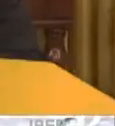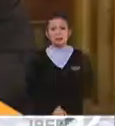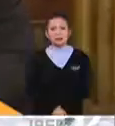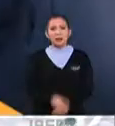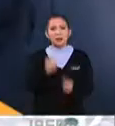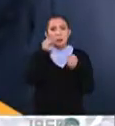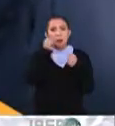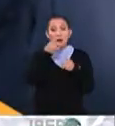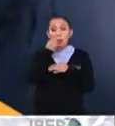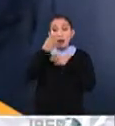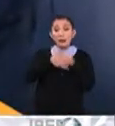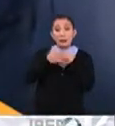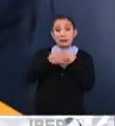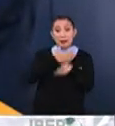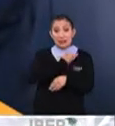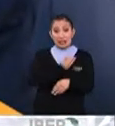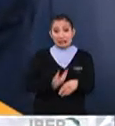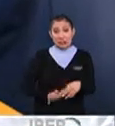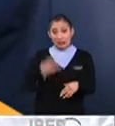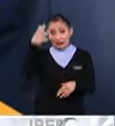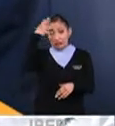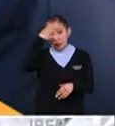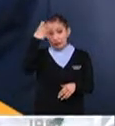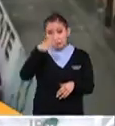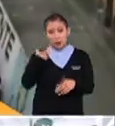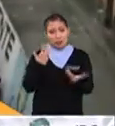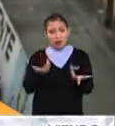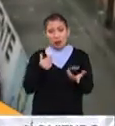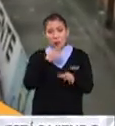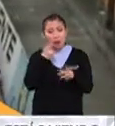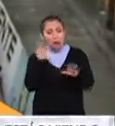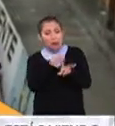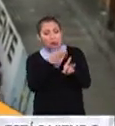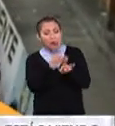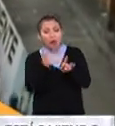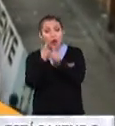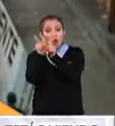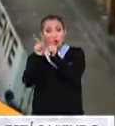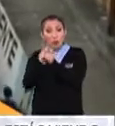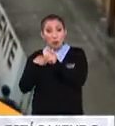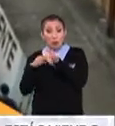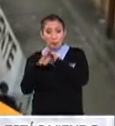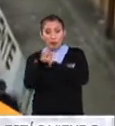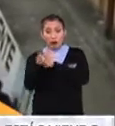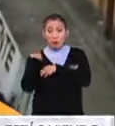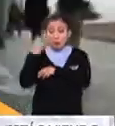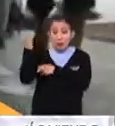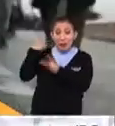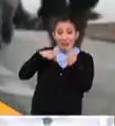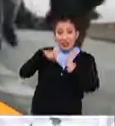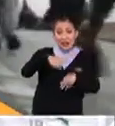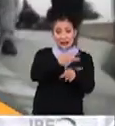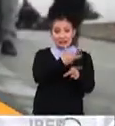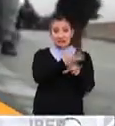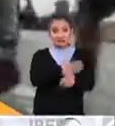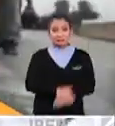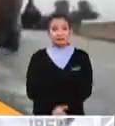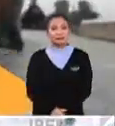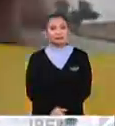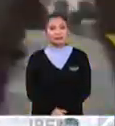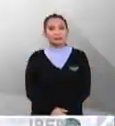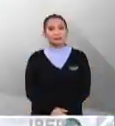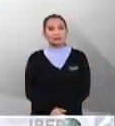A pesar de sus advertencias, el presidente Donald Trump no consigue persuadir a las caravanas migrantes de desistir en su camino hacia los Estados